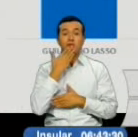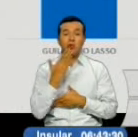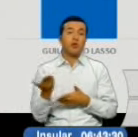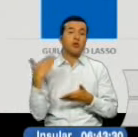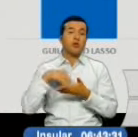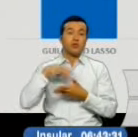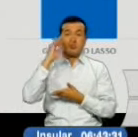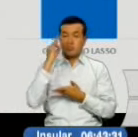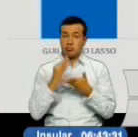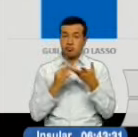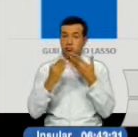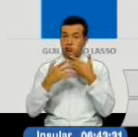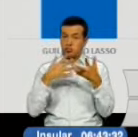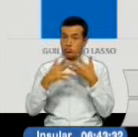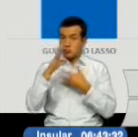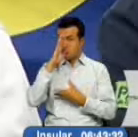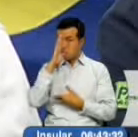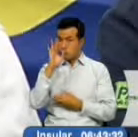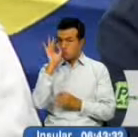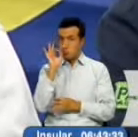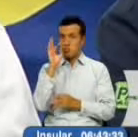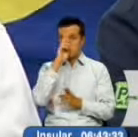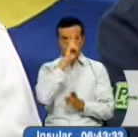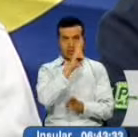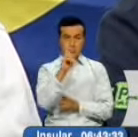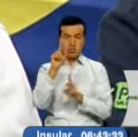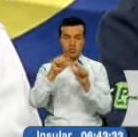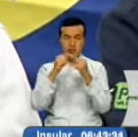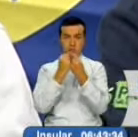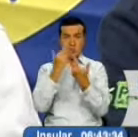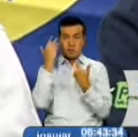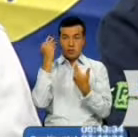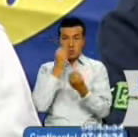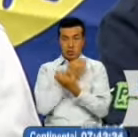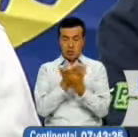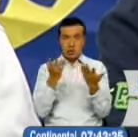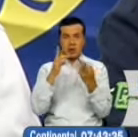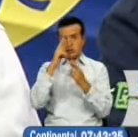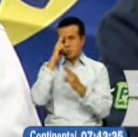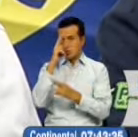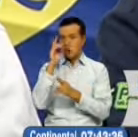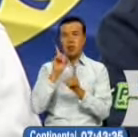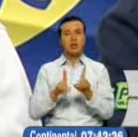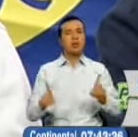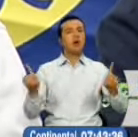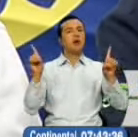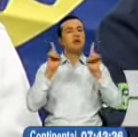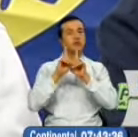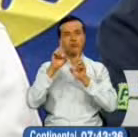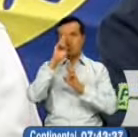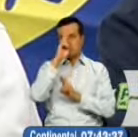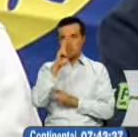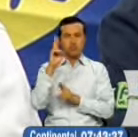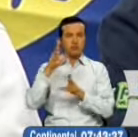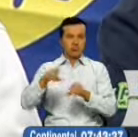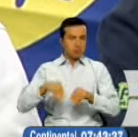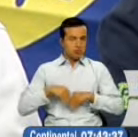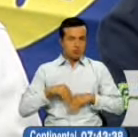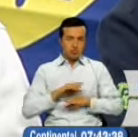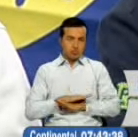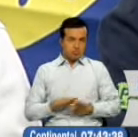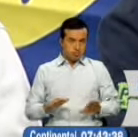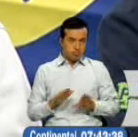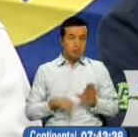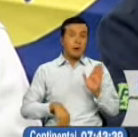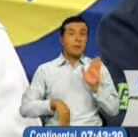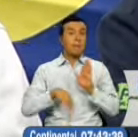recuento transparente, deben ser respetados. Y a las organizaciones políticas a respetar los resultados, a asumir los resultados y sobre